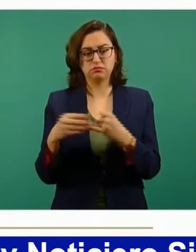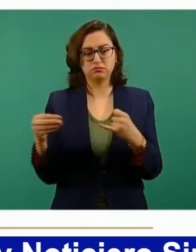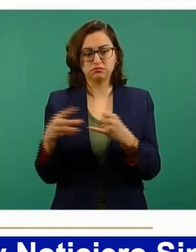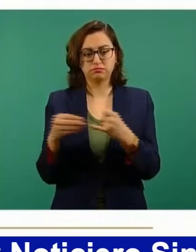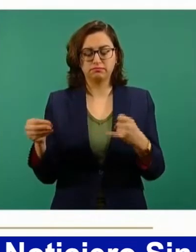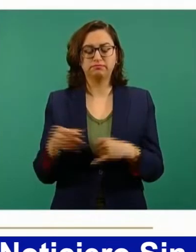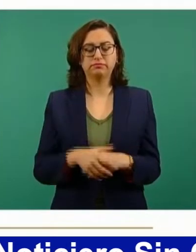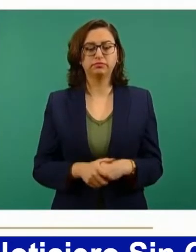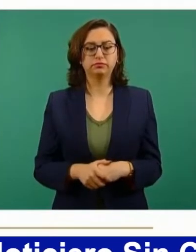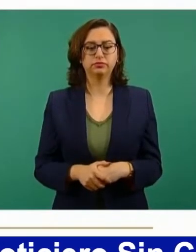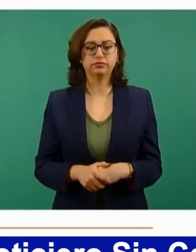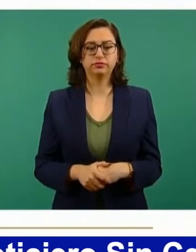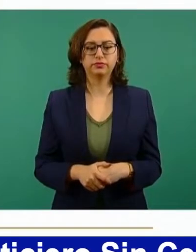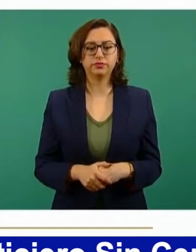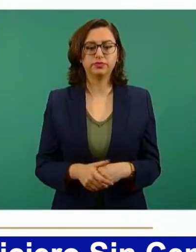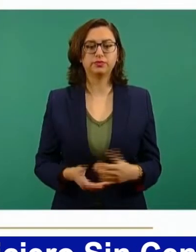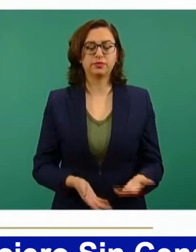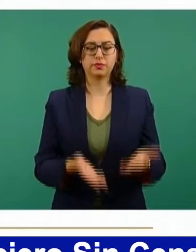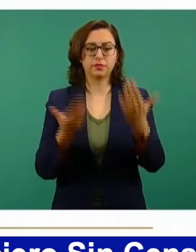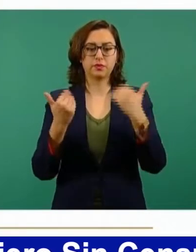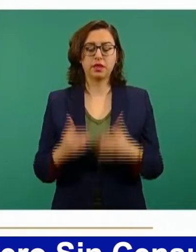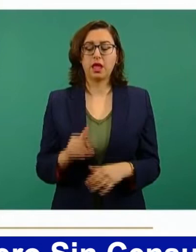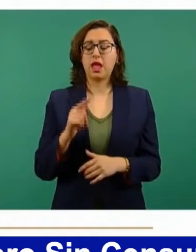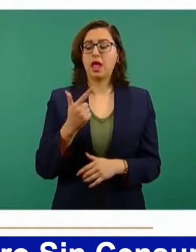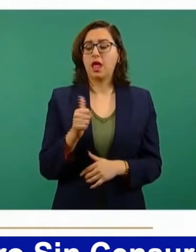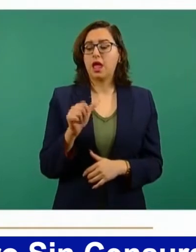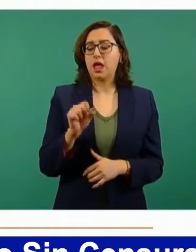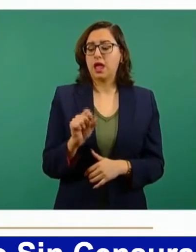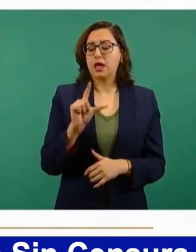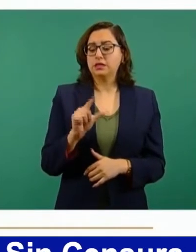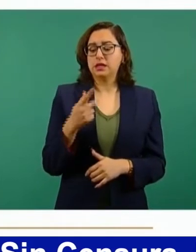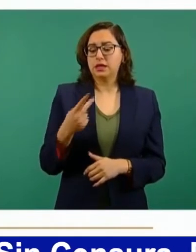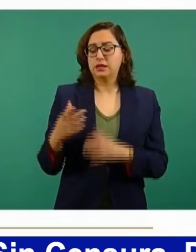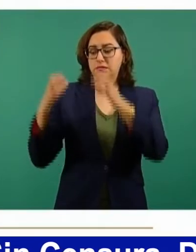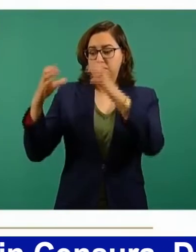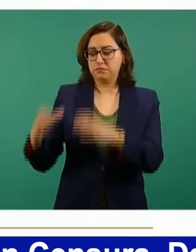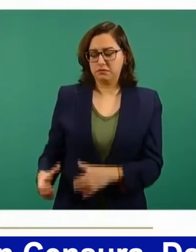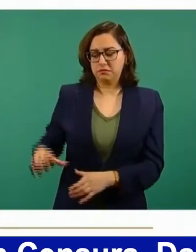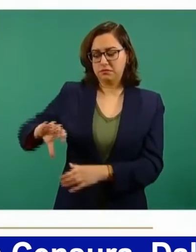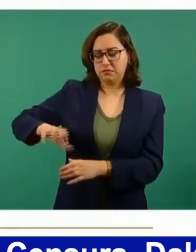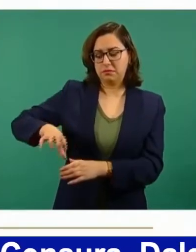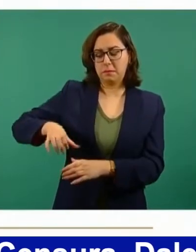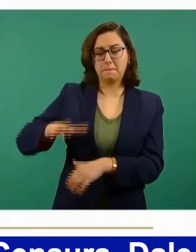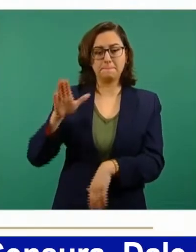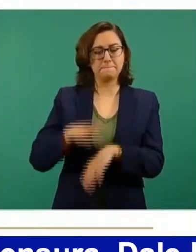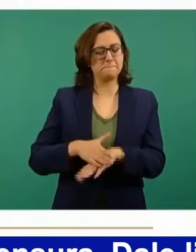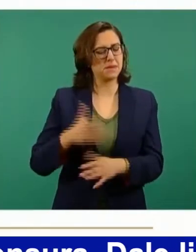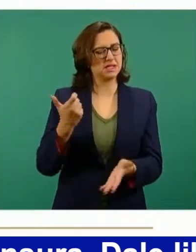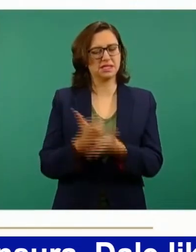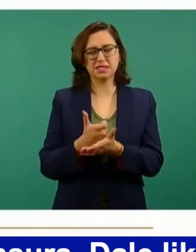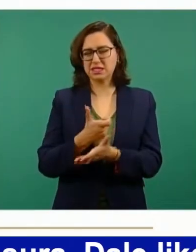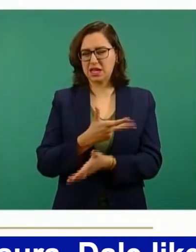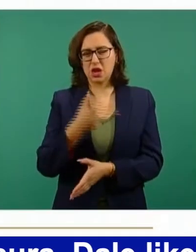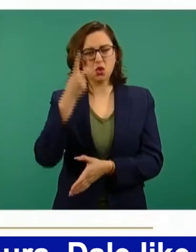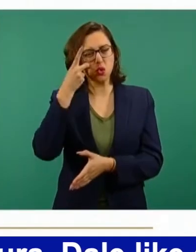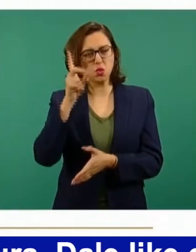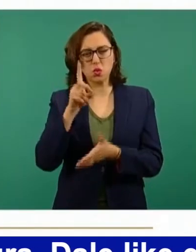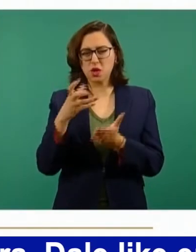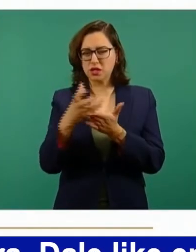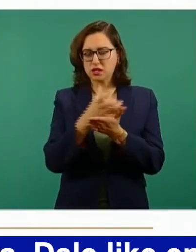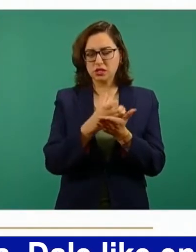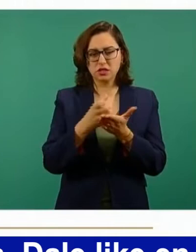11 pesos con 57 centavos por litro. El gas LP por cilindro, con el margen más alto, lo encontramos con